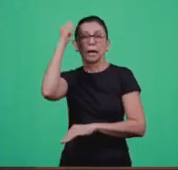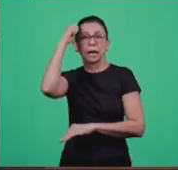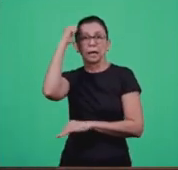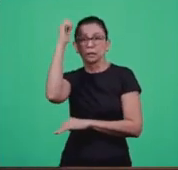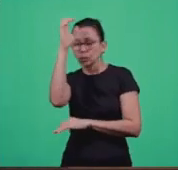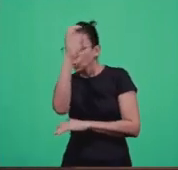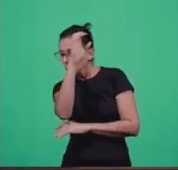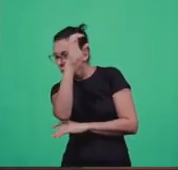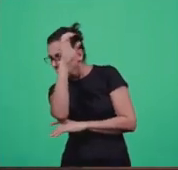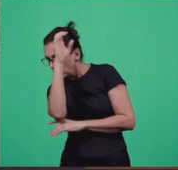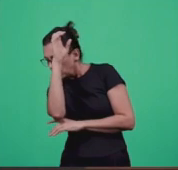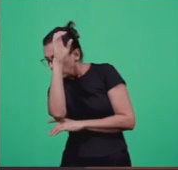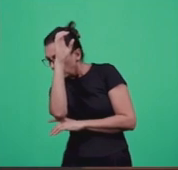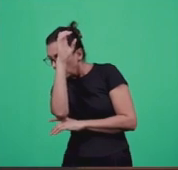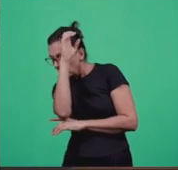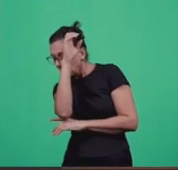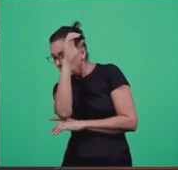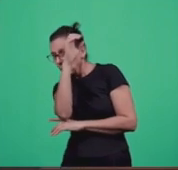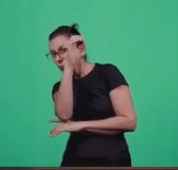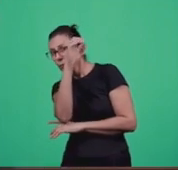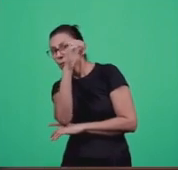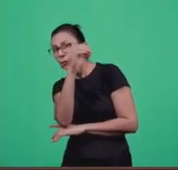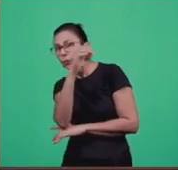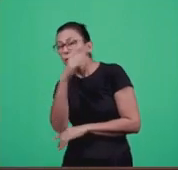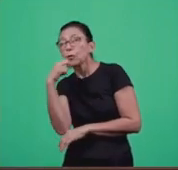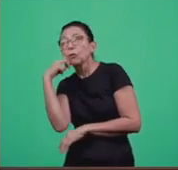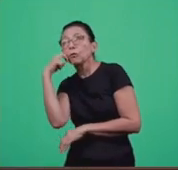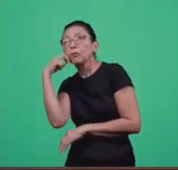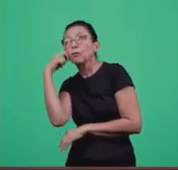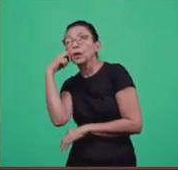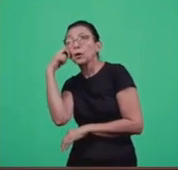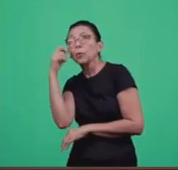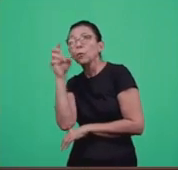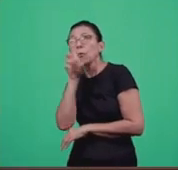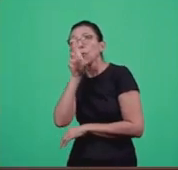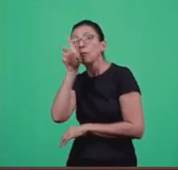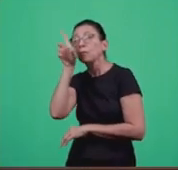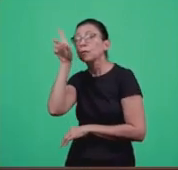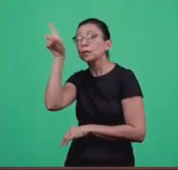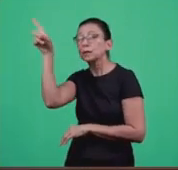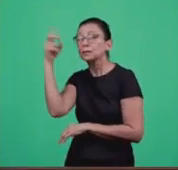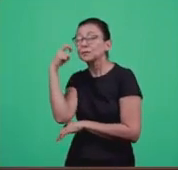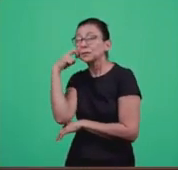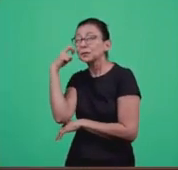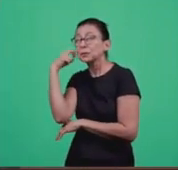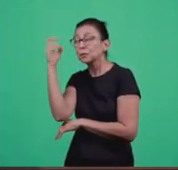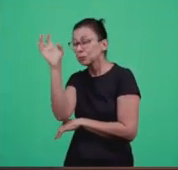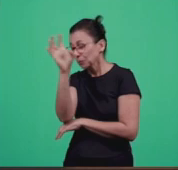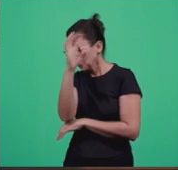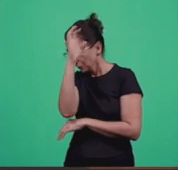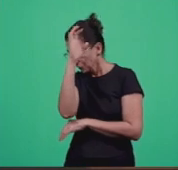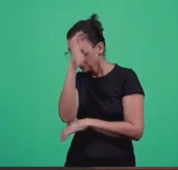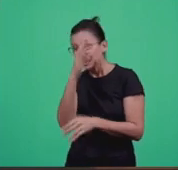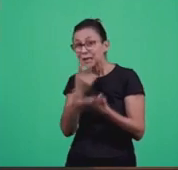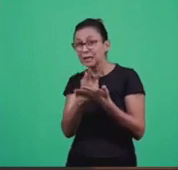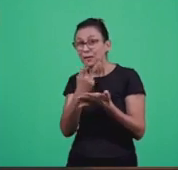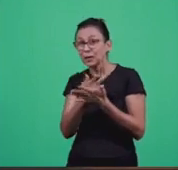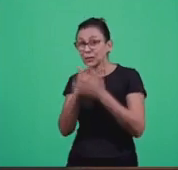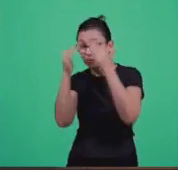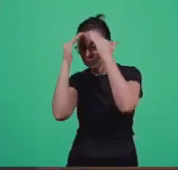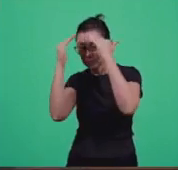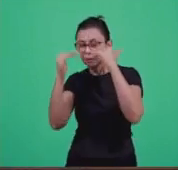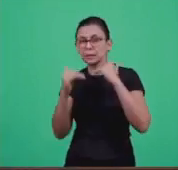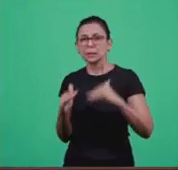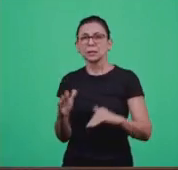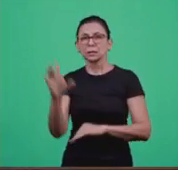a Adán. Él se escondió, quedó miedoso de Dios porque él pecó,